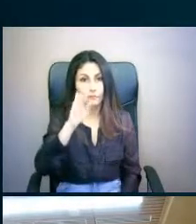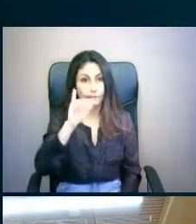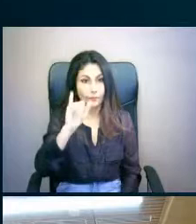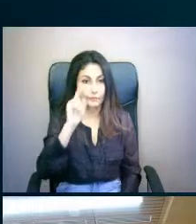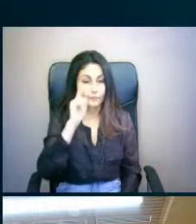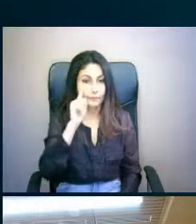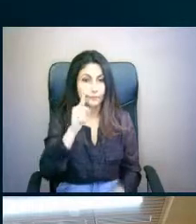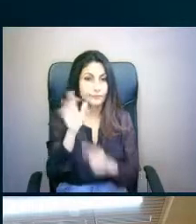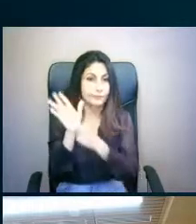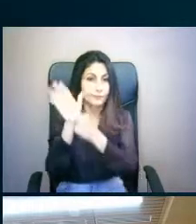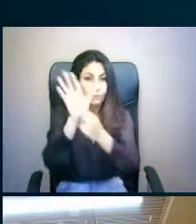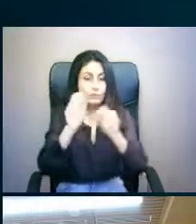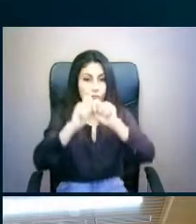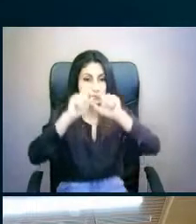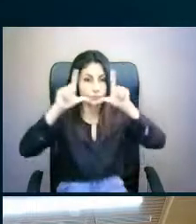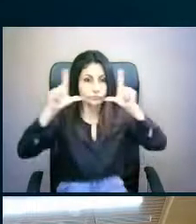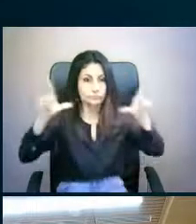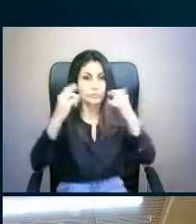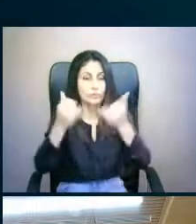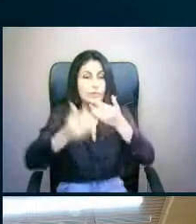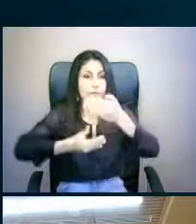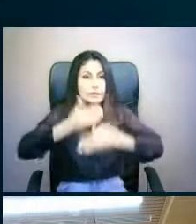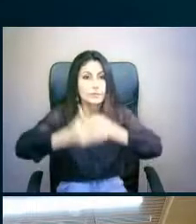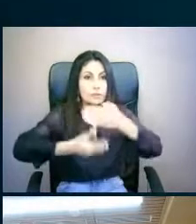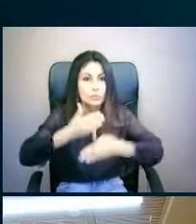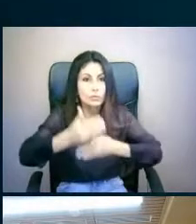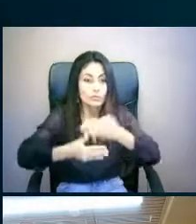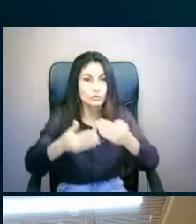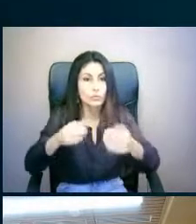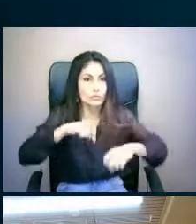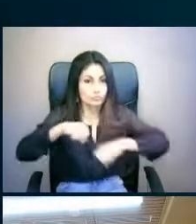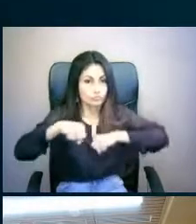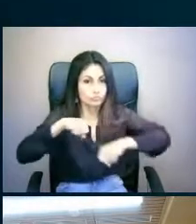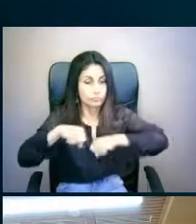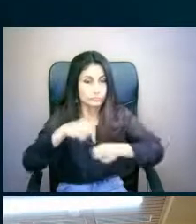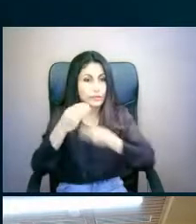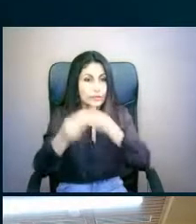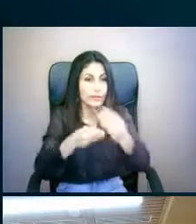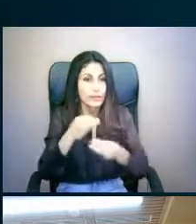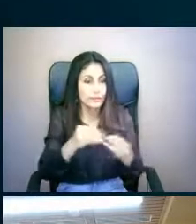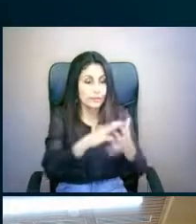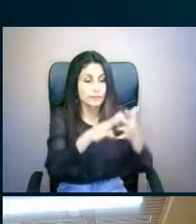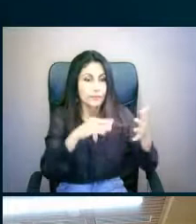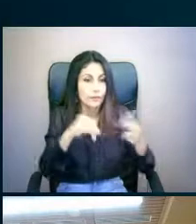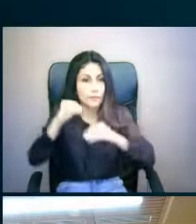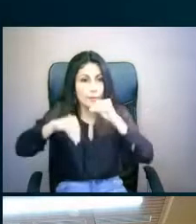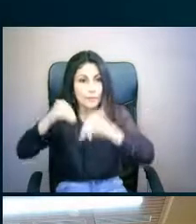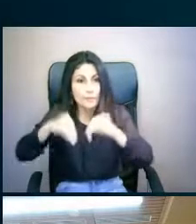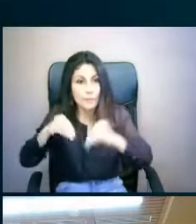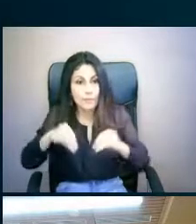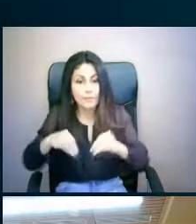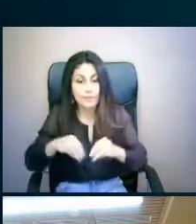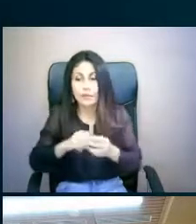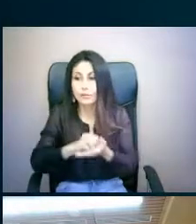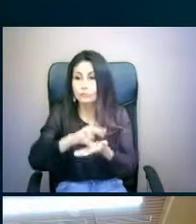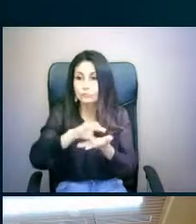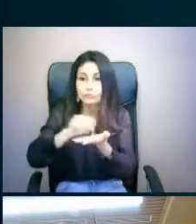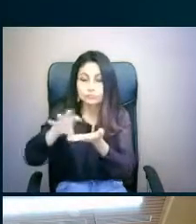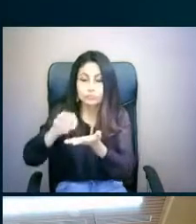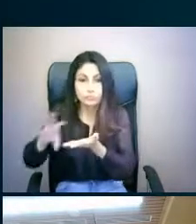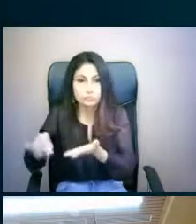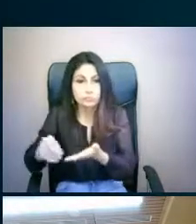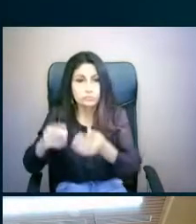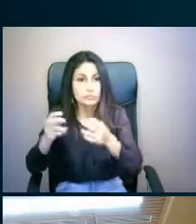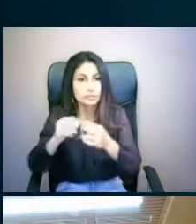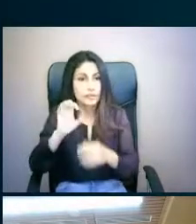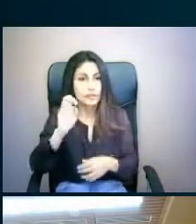Actualmente este desarrollo se encuentra operativo y se utiliza en la elaboración del plan de mantenimiento en redes de distribución de ENSA. Se